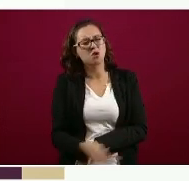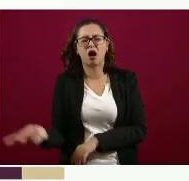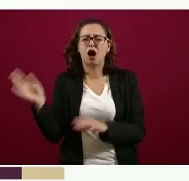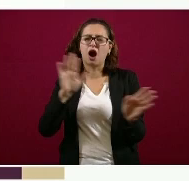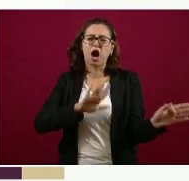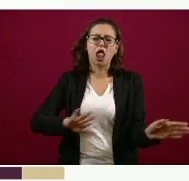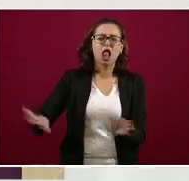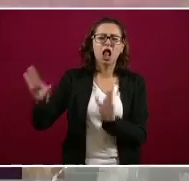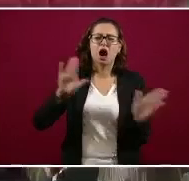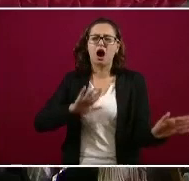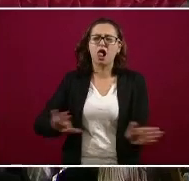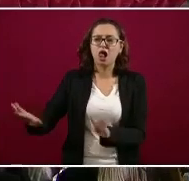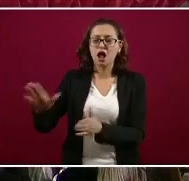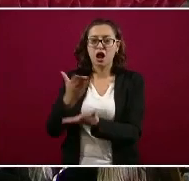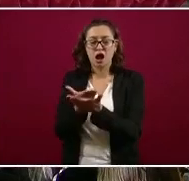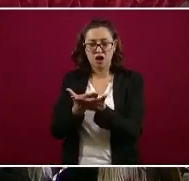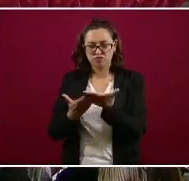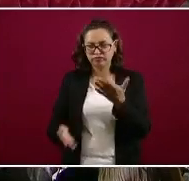100%